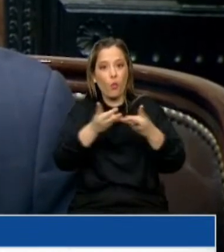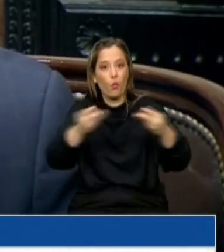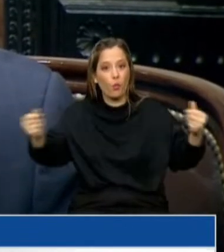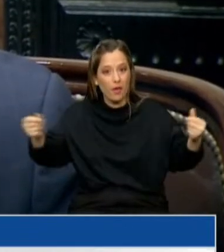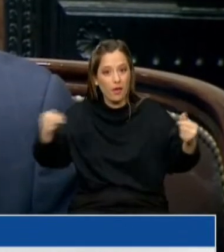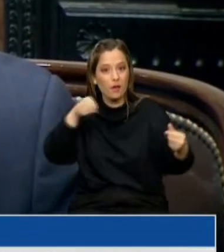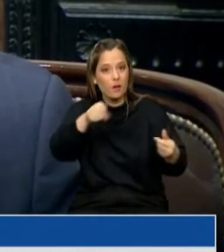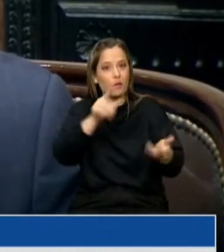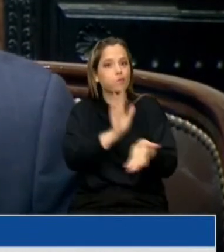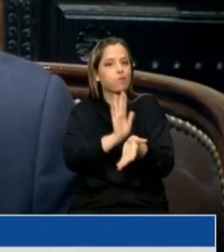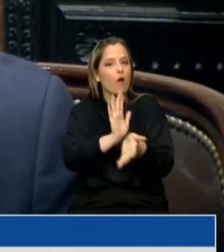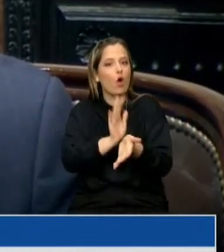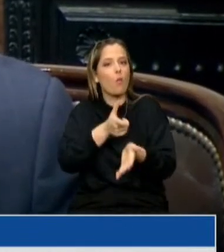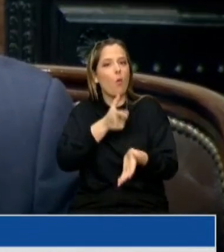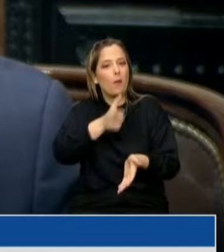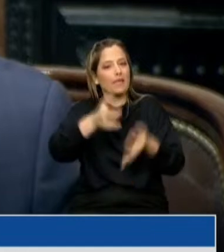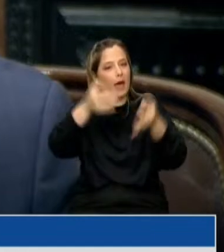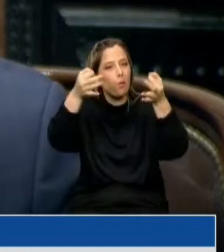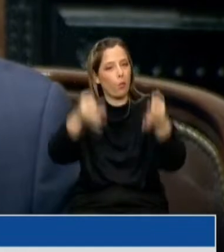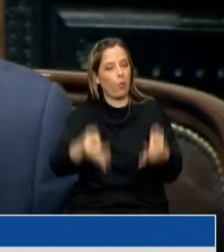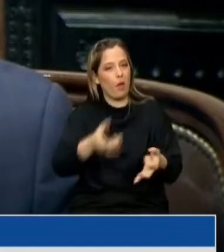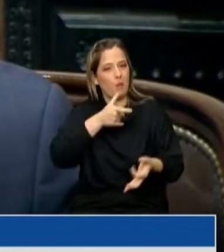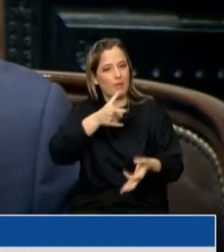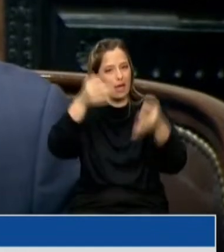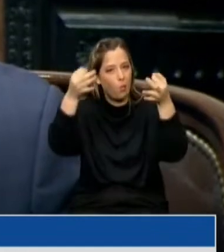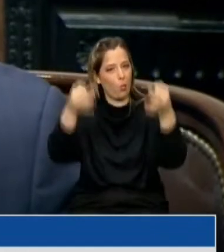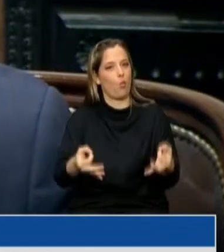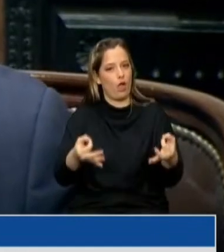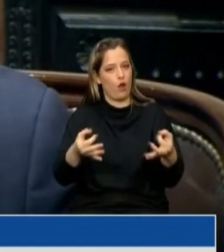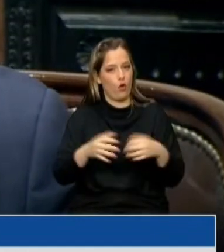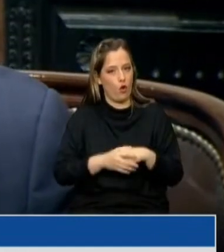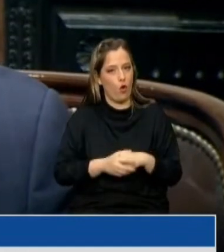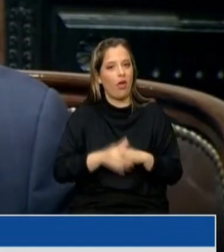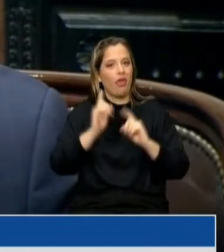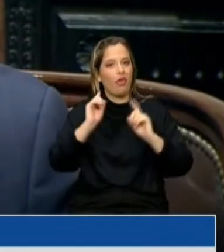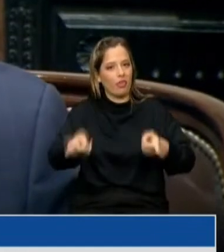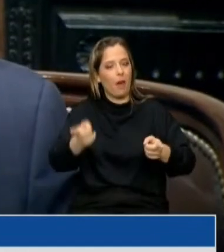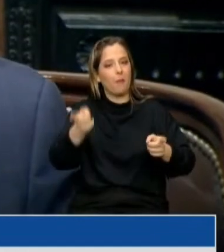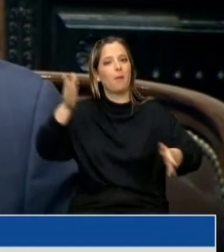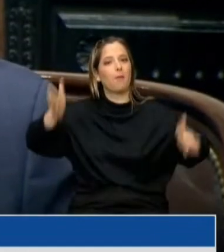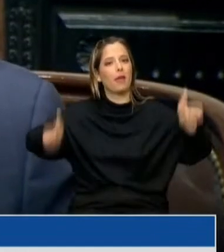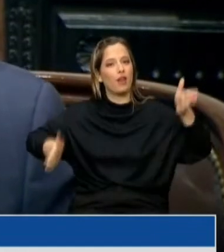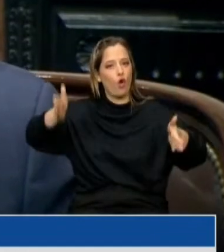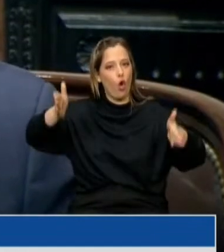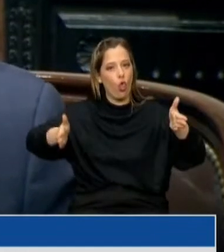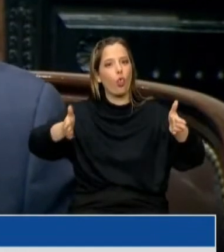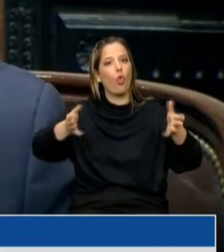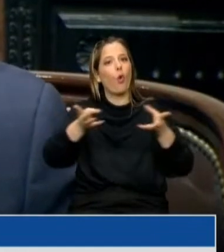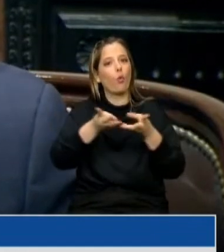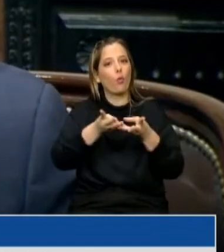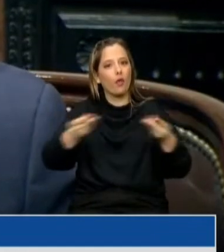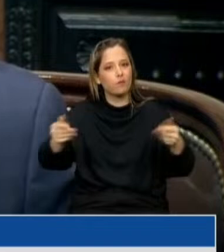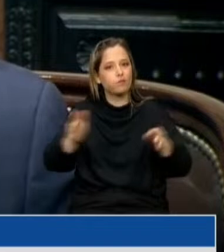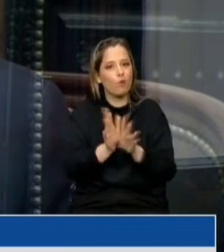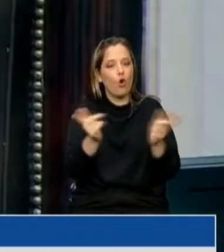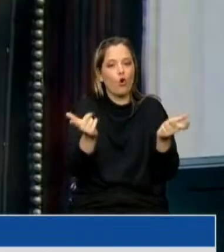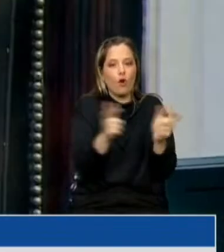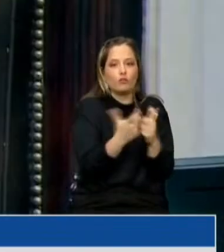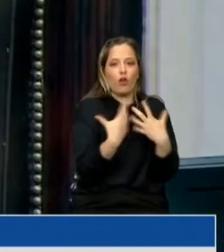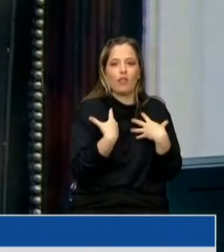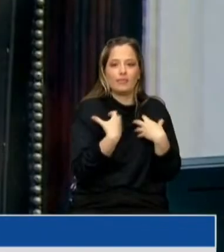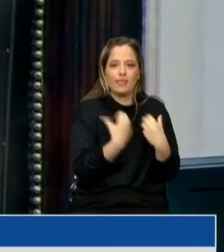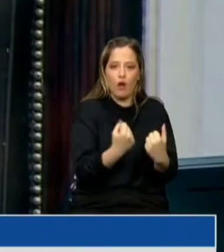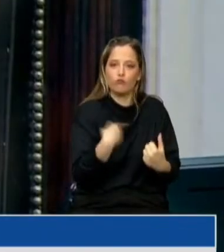buen mensaje, y es un buen mensaje para terminar un periodo donde la Comisión de Salud